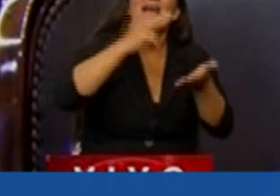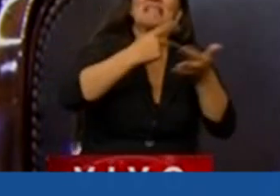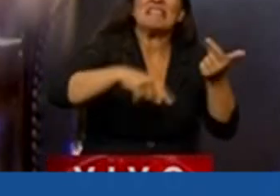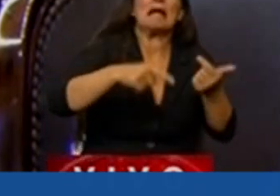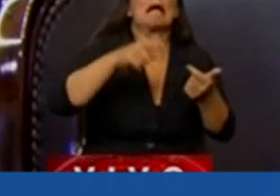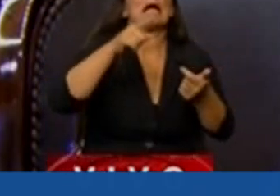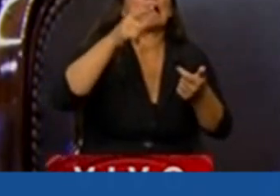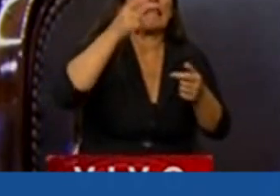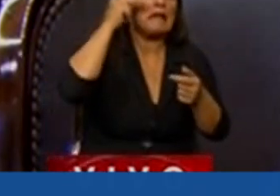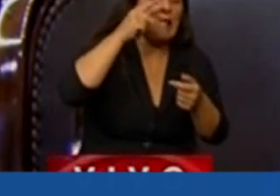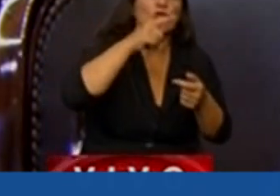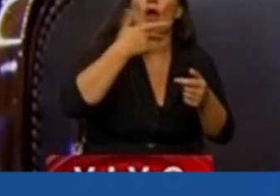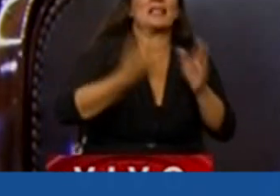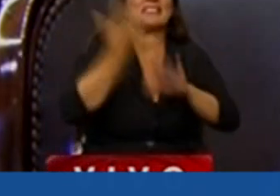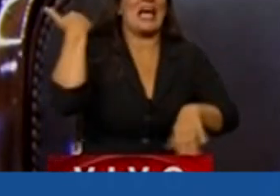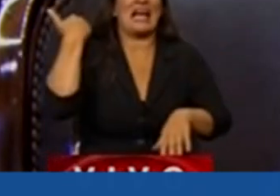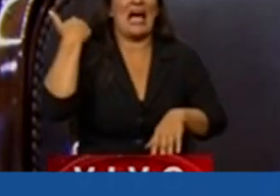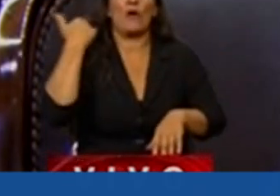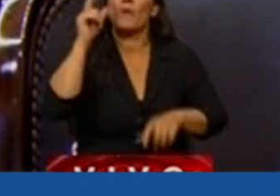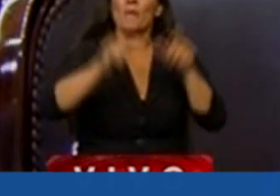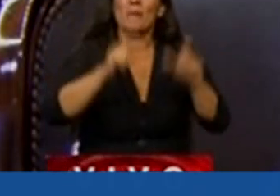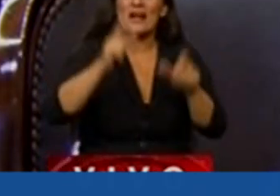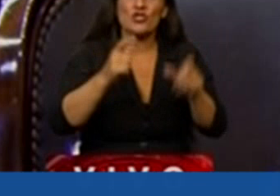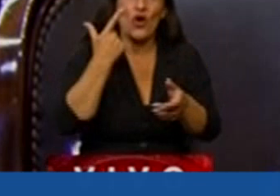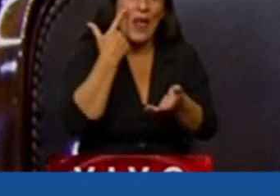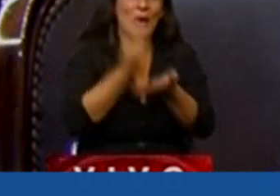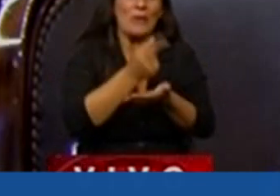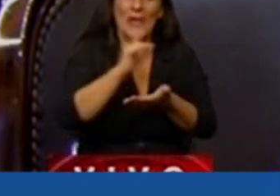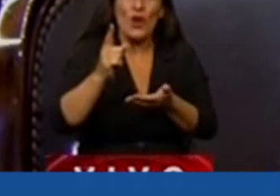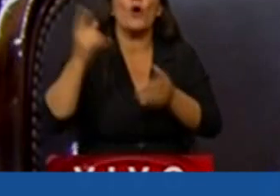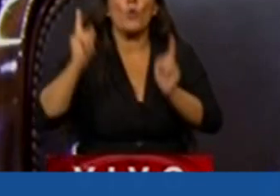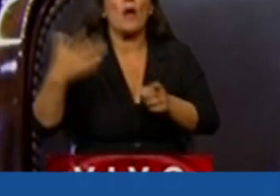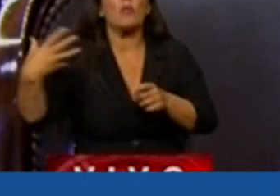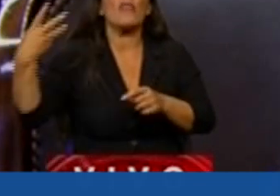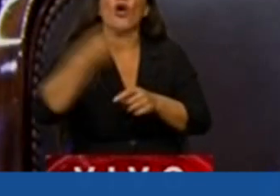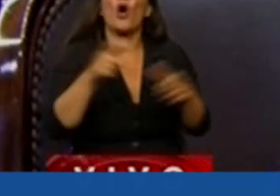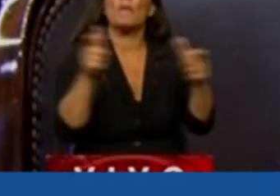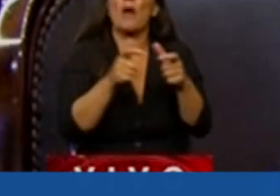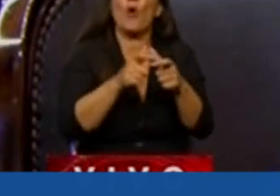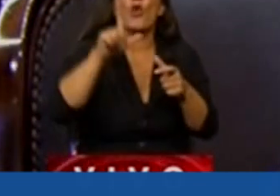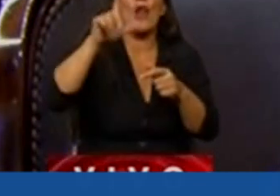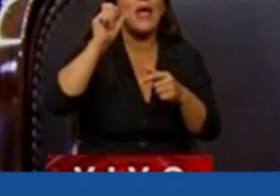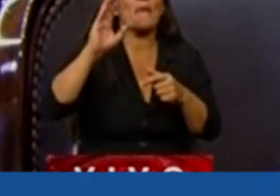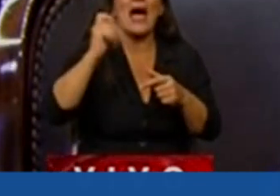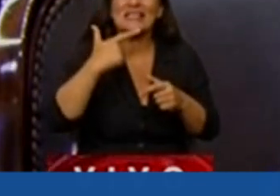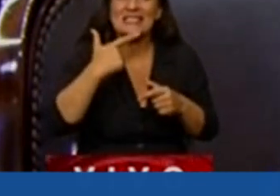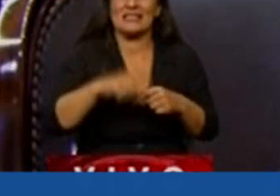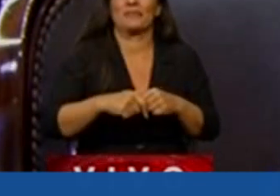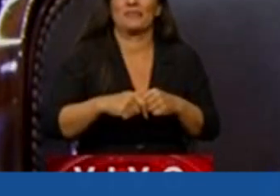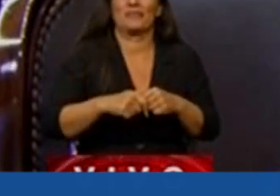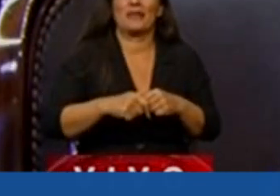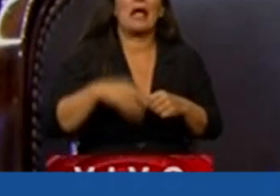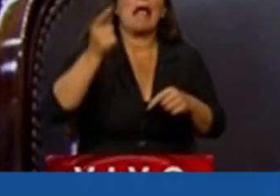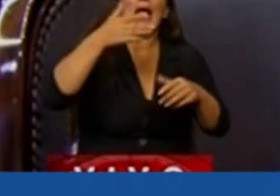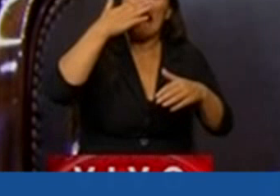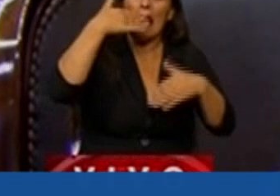Labaña, permitieron que los no residentes en nuestro país pudieran comprarle Vax, plancharon el dólar, subieron la tasa y después liberaron la